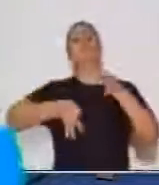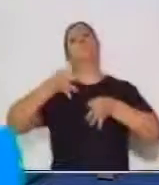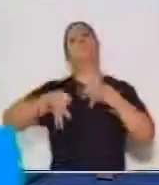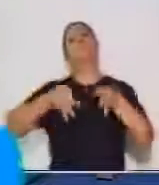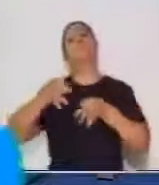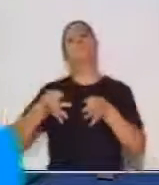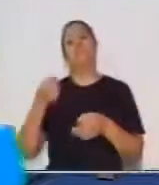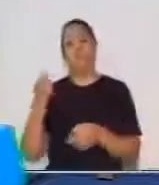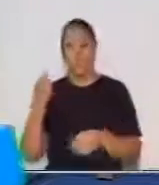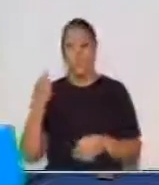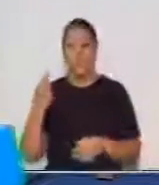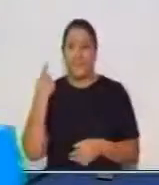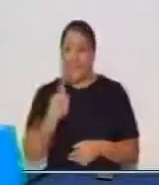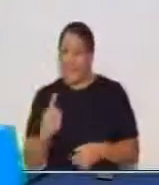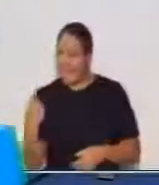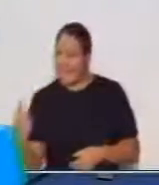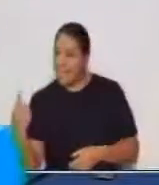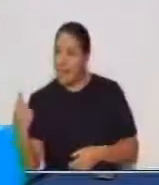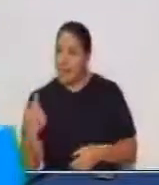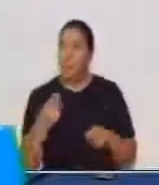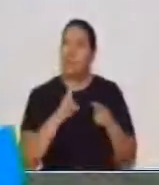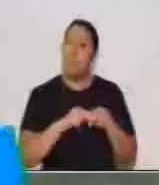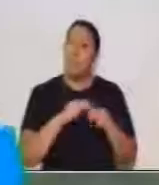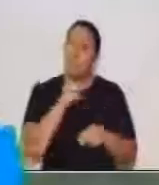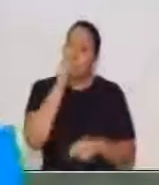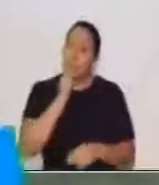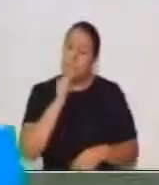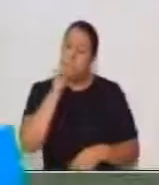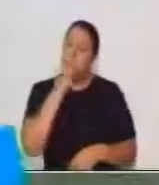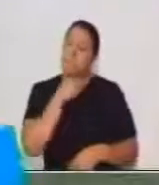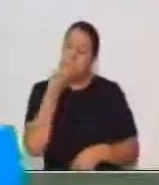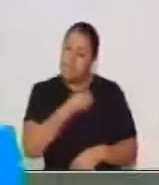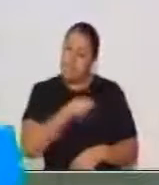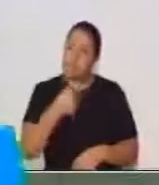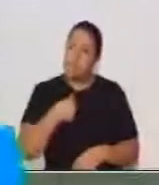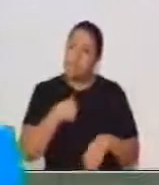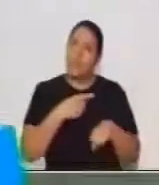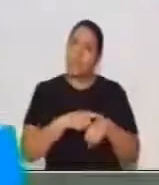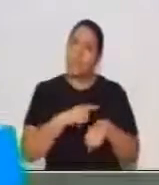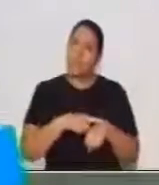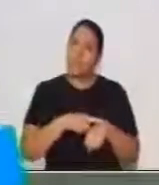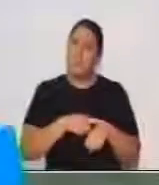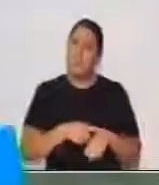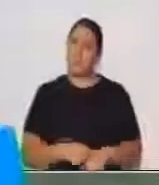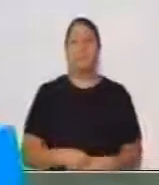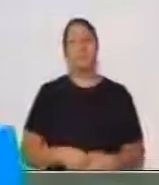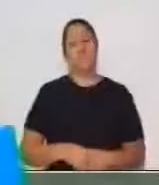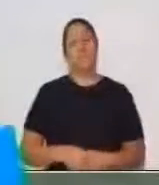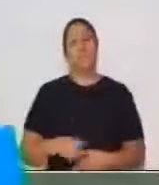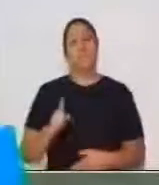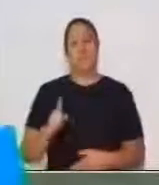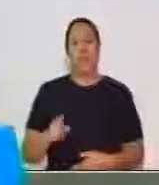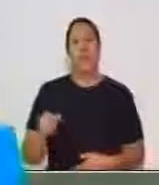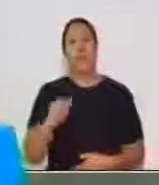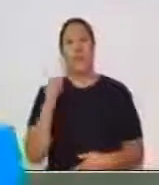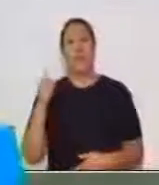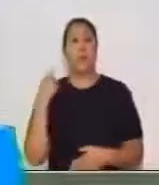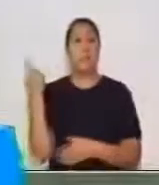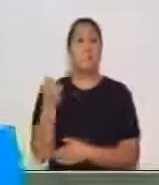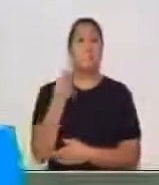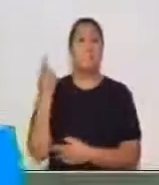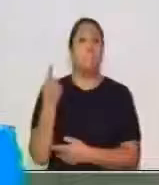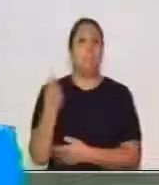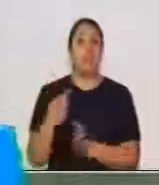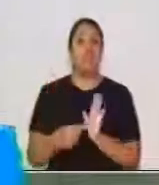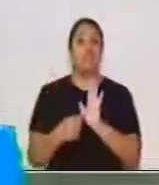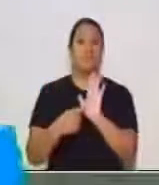si en algo no está de acuerdo. Algo importante en esta técnica de exposición oral es que se usa la